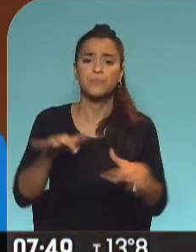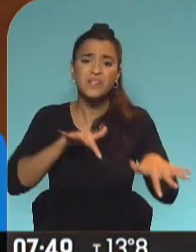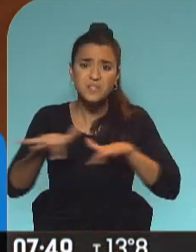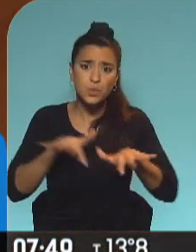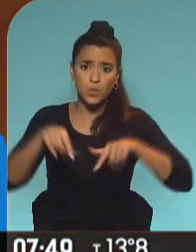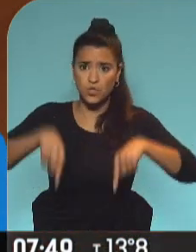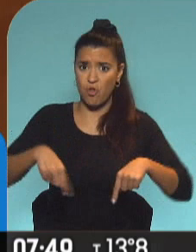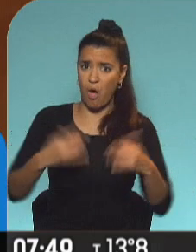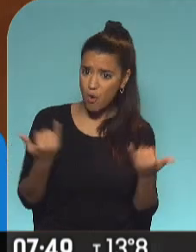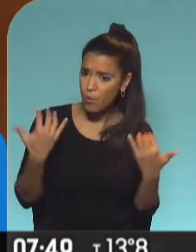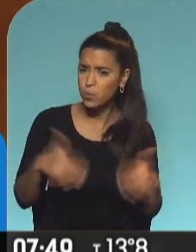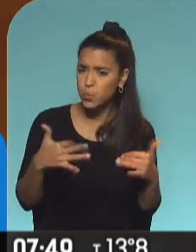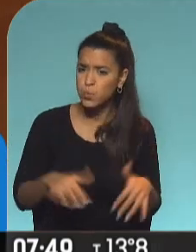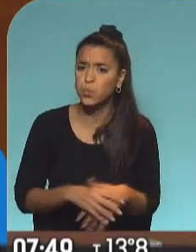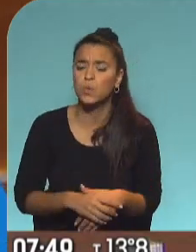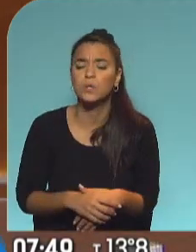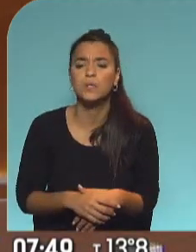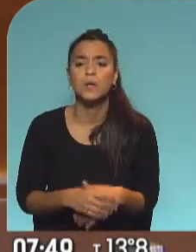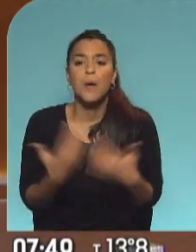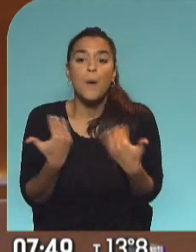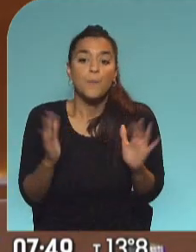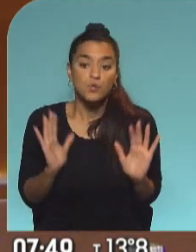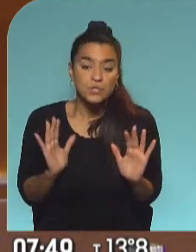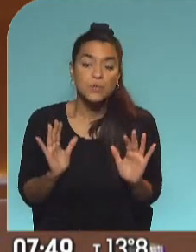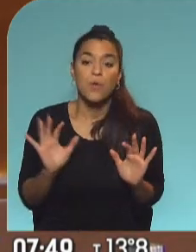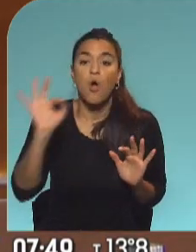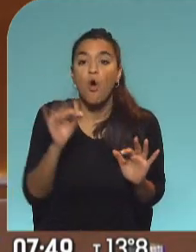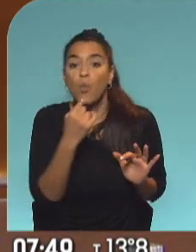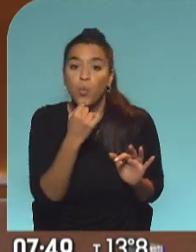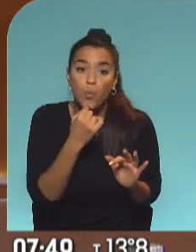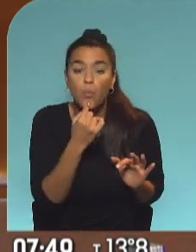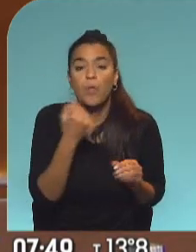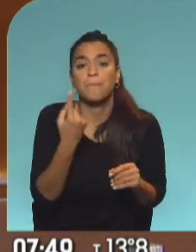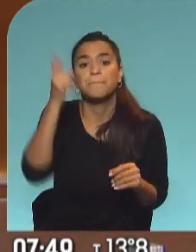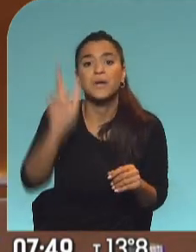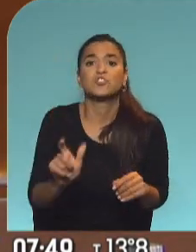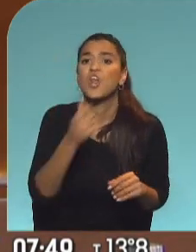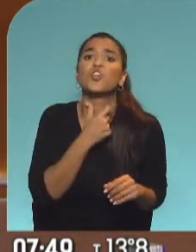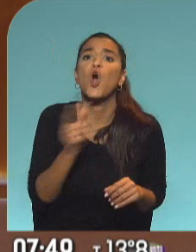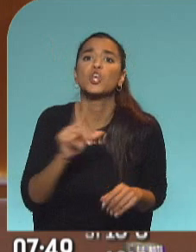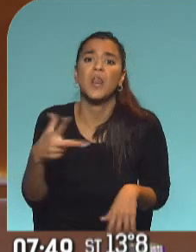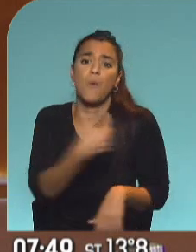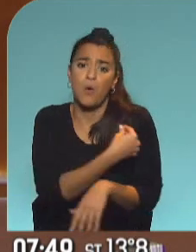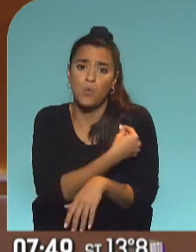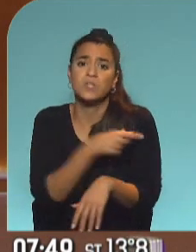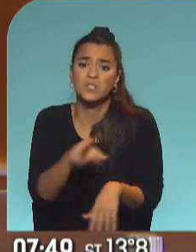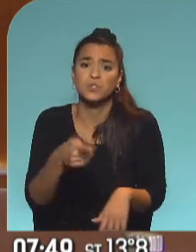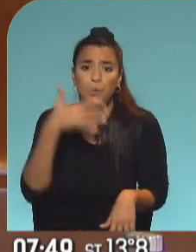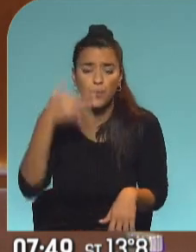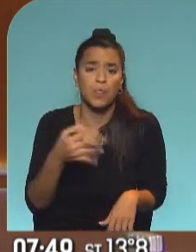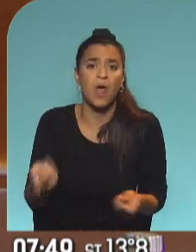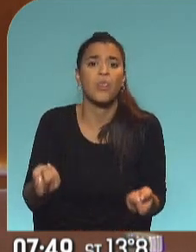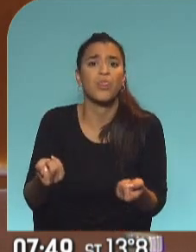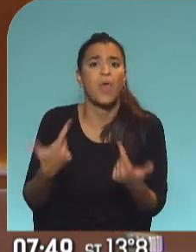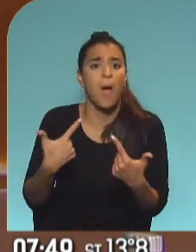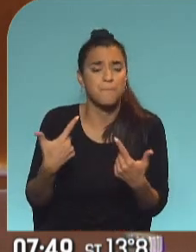situación que estamos viviendo, la posibilidad o la incertidumbre de que alguien decida no vacunarse sería realmente muy